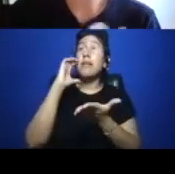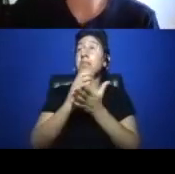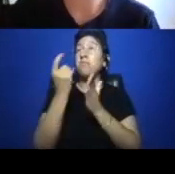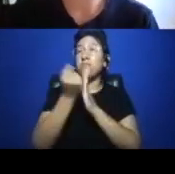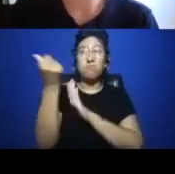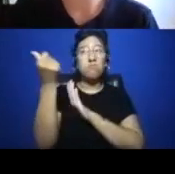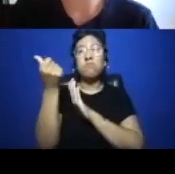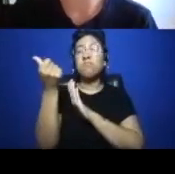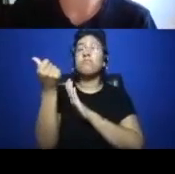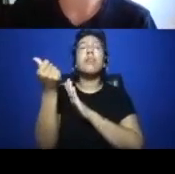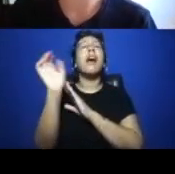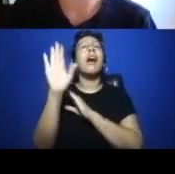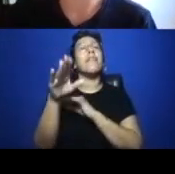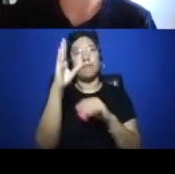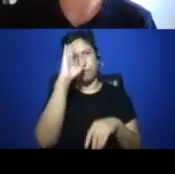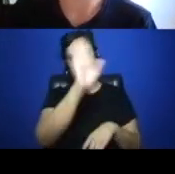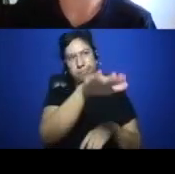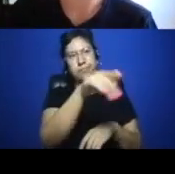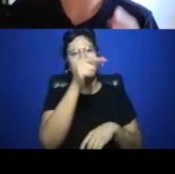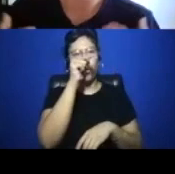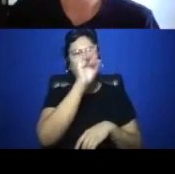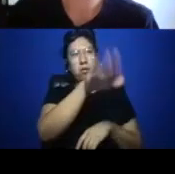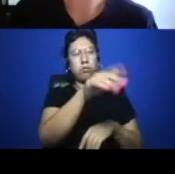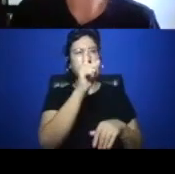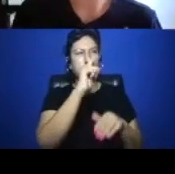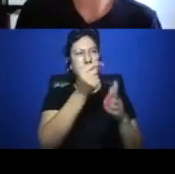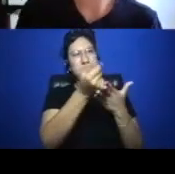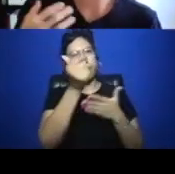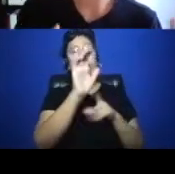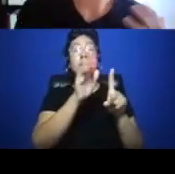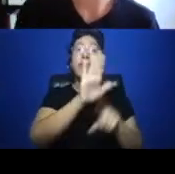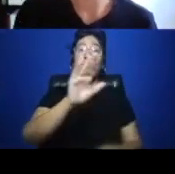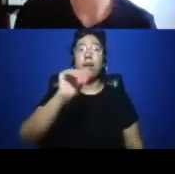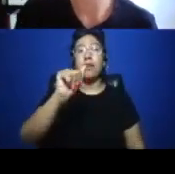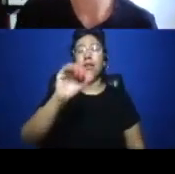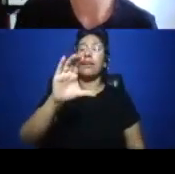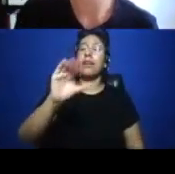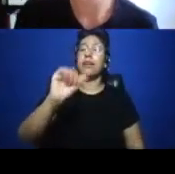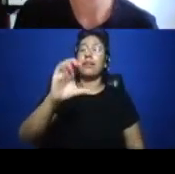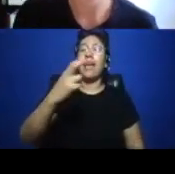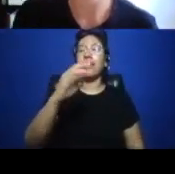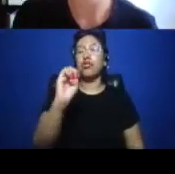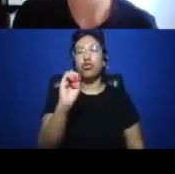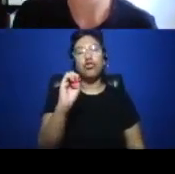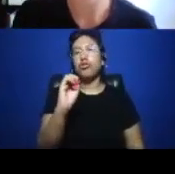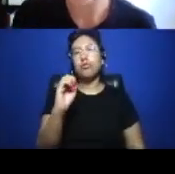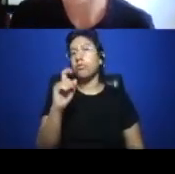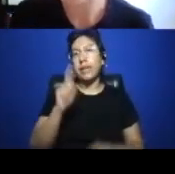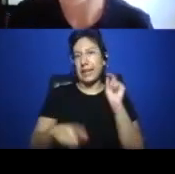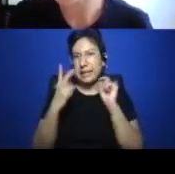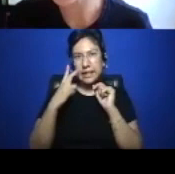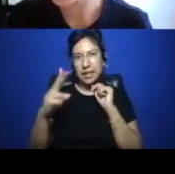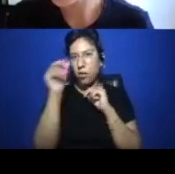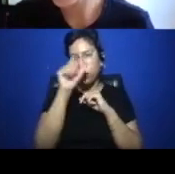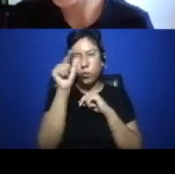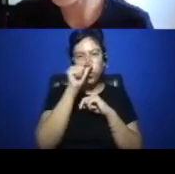bajen la imagen de la página web. Puede también apelar a Google para que la borren de su cache, para que no tampoco salga en la